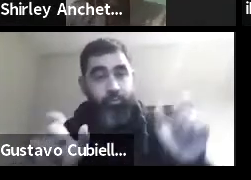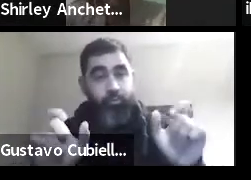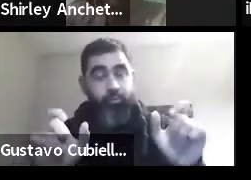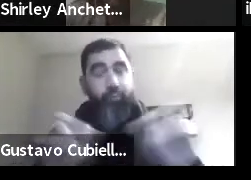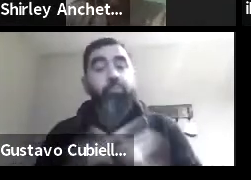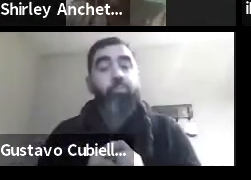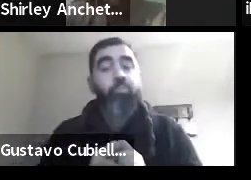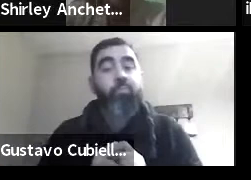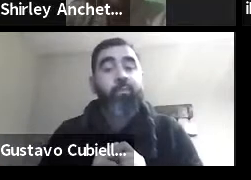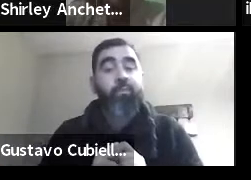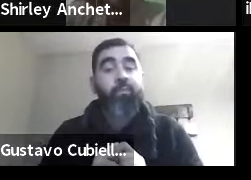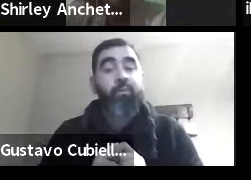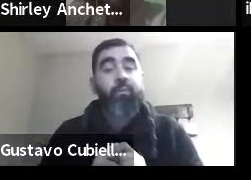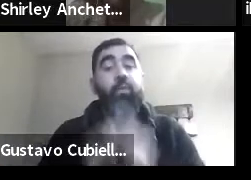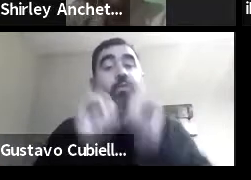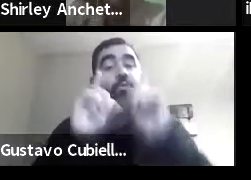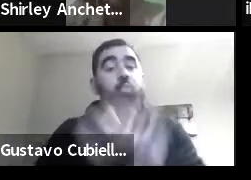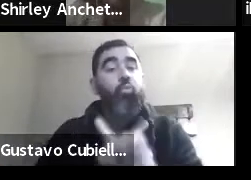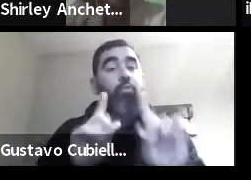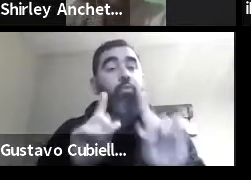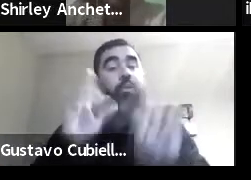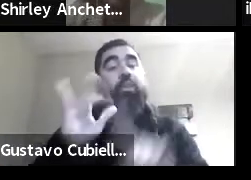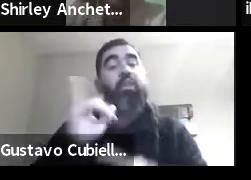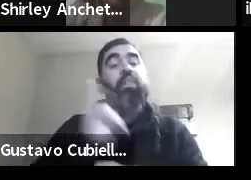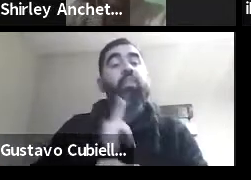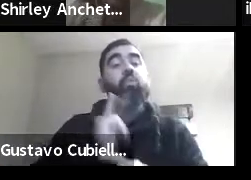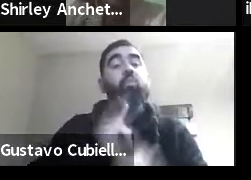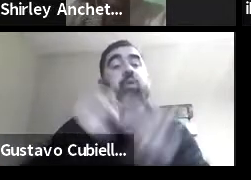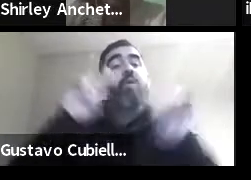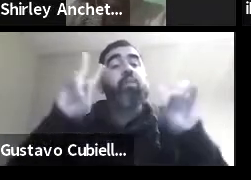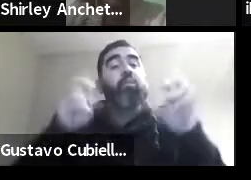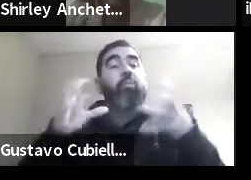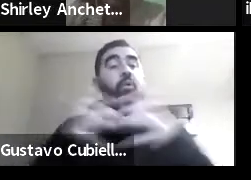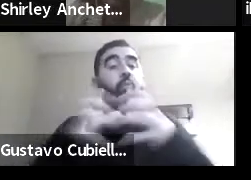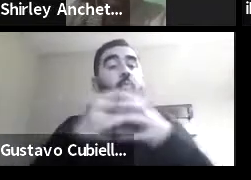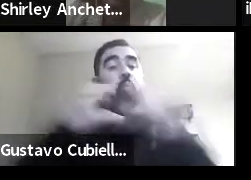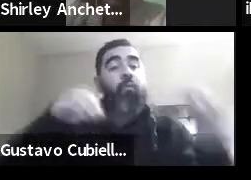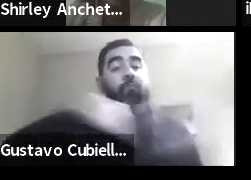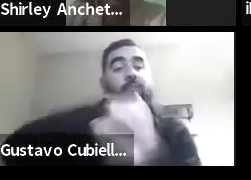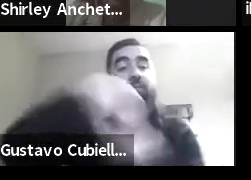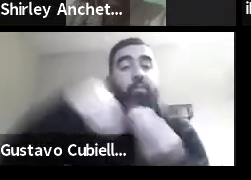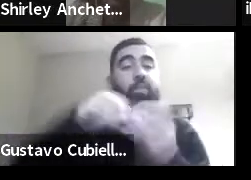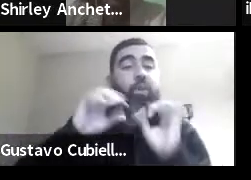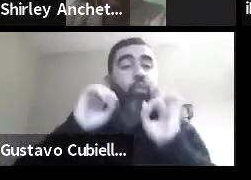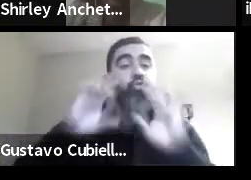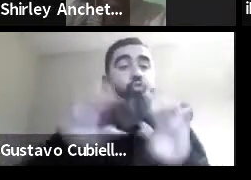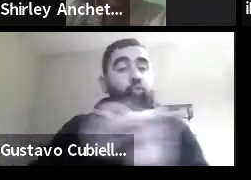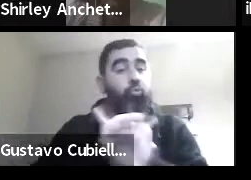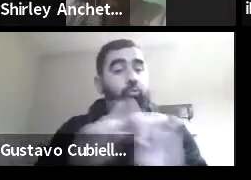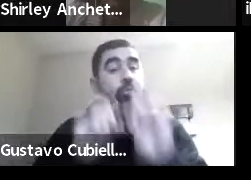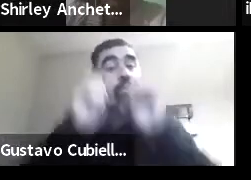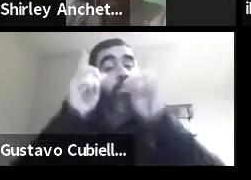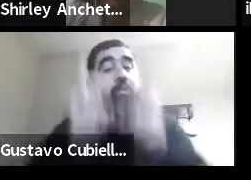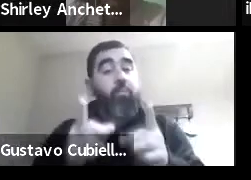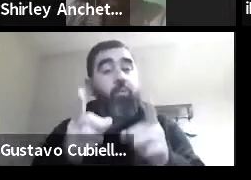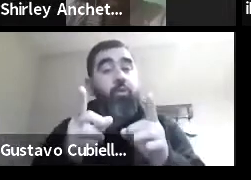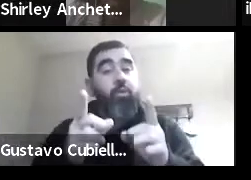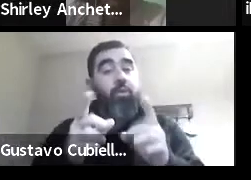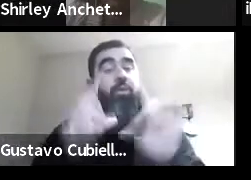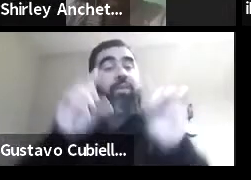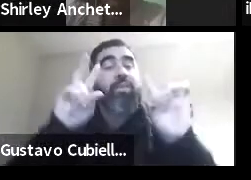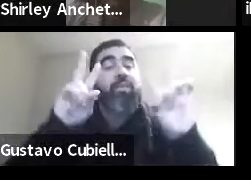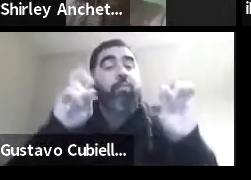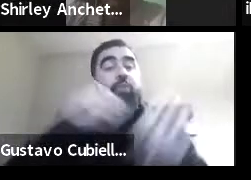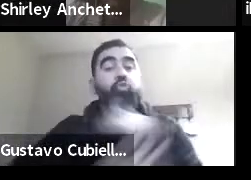menos aún individual en el sentido colectivo de las familias, sino que se trata de una función